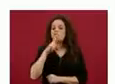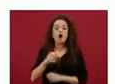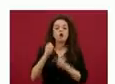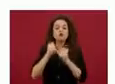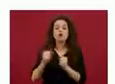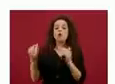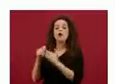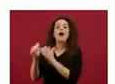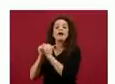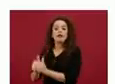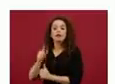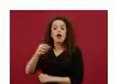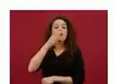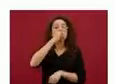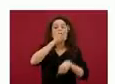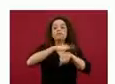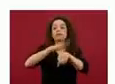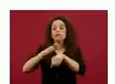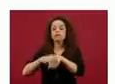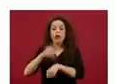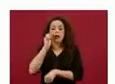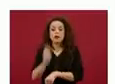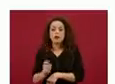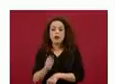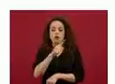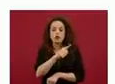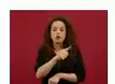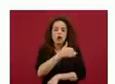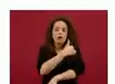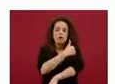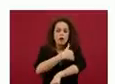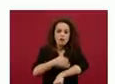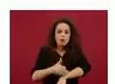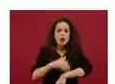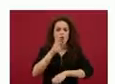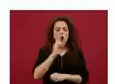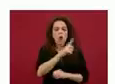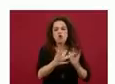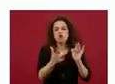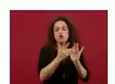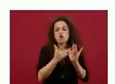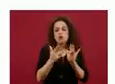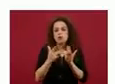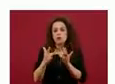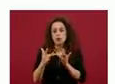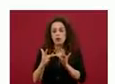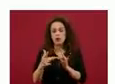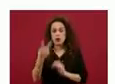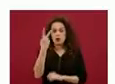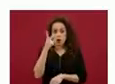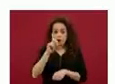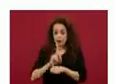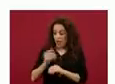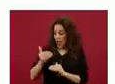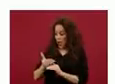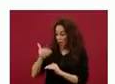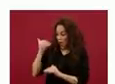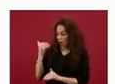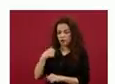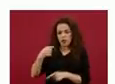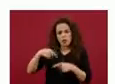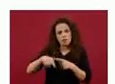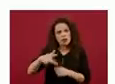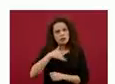nuestros contactos, sobre todo de los que estuvieron con nosotros 2 días antes de que iniciamos